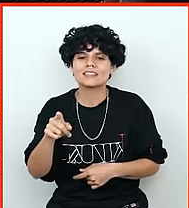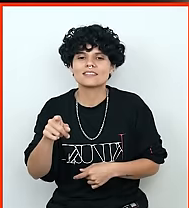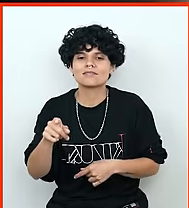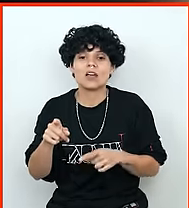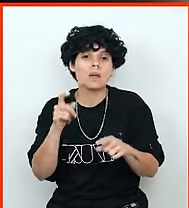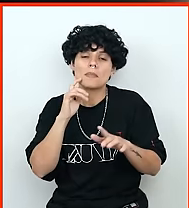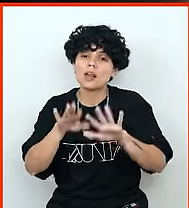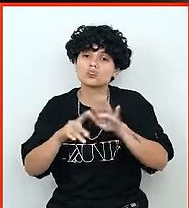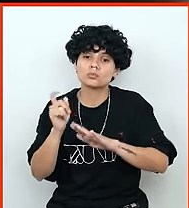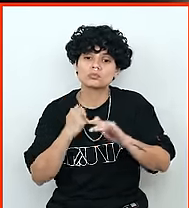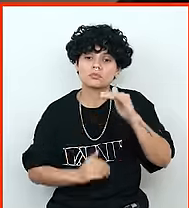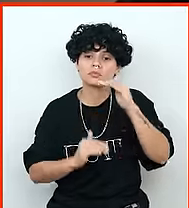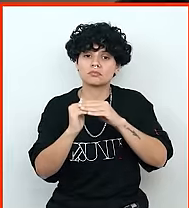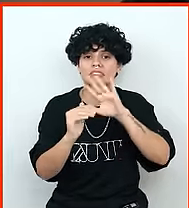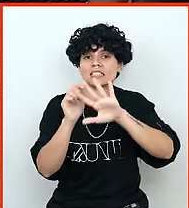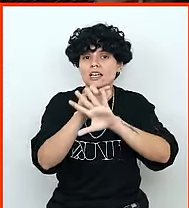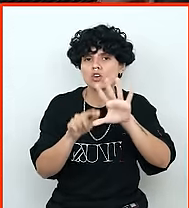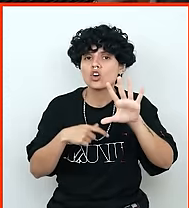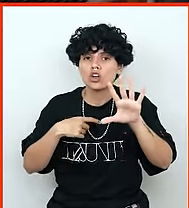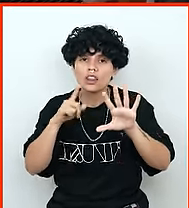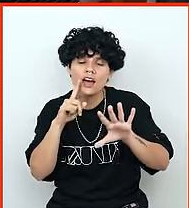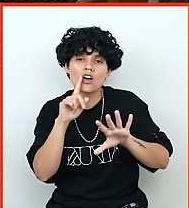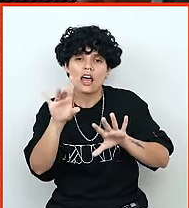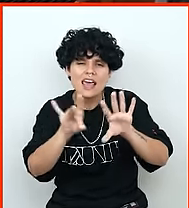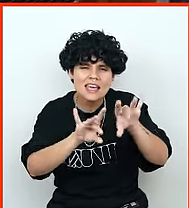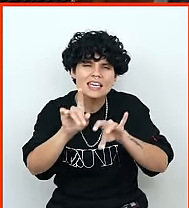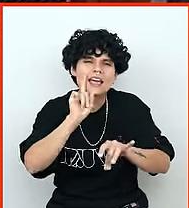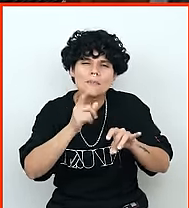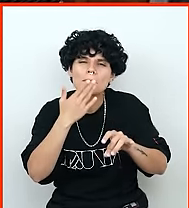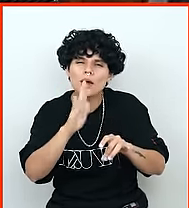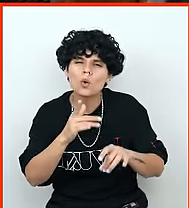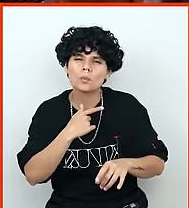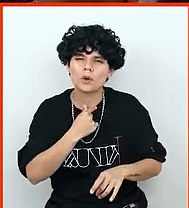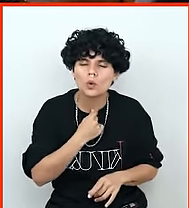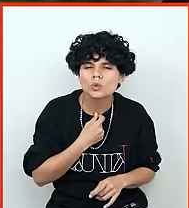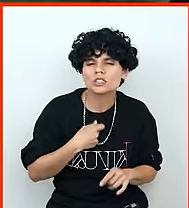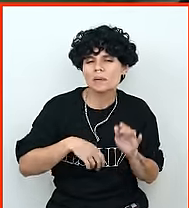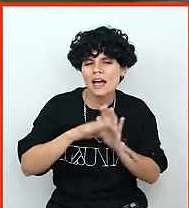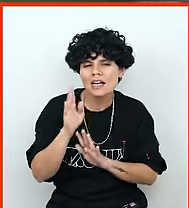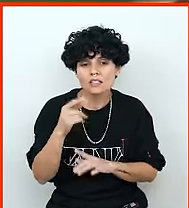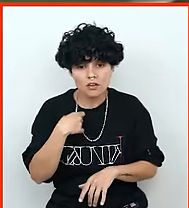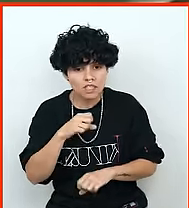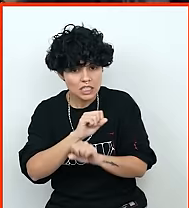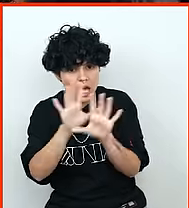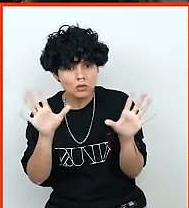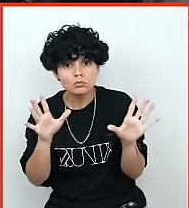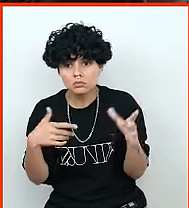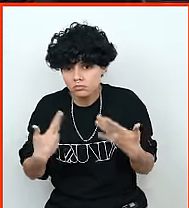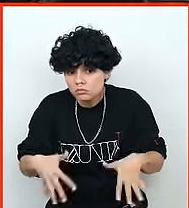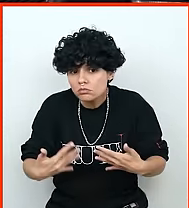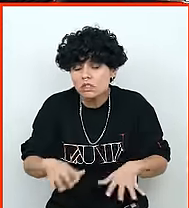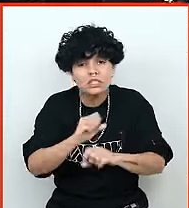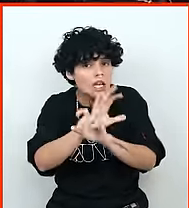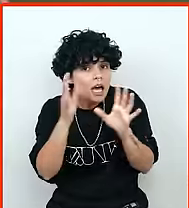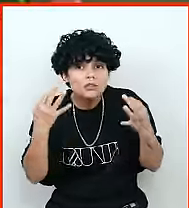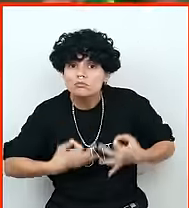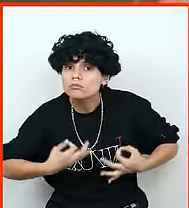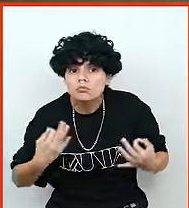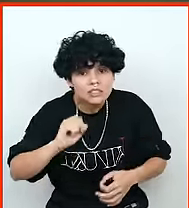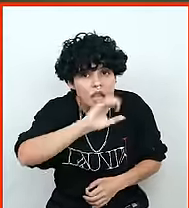Chile. Sí. Tengo mi top 5. ¿Sí? Sí, pues uno se va haciendo su top 5. ¿Y lo puedes dar acá a conocerlo, no? Seamos claros. Seamos